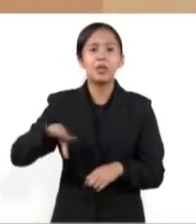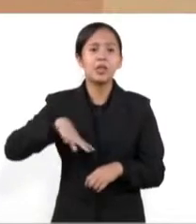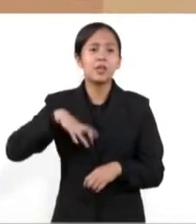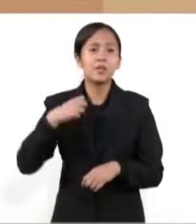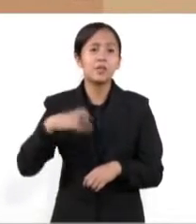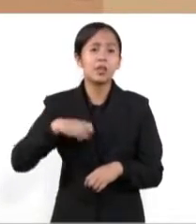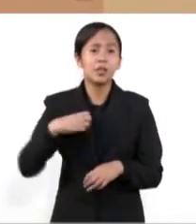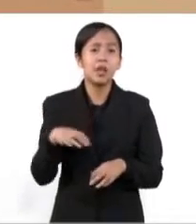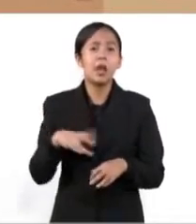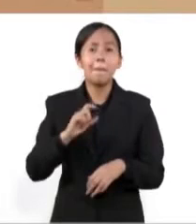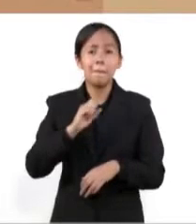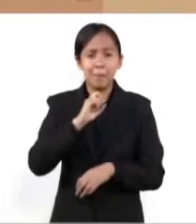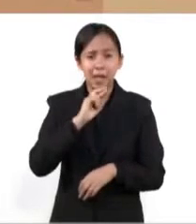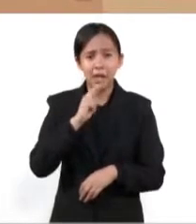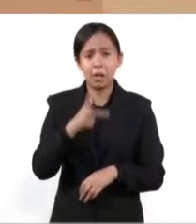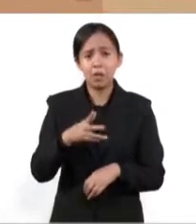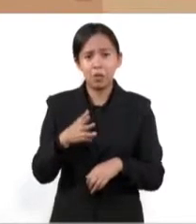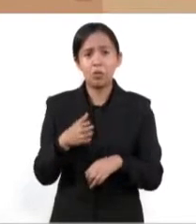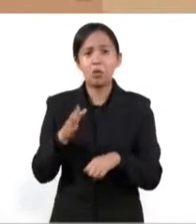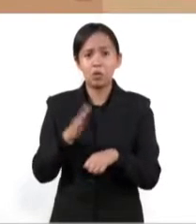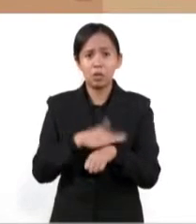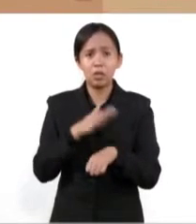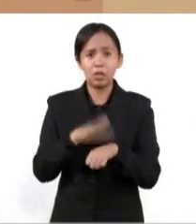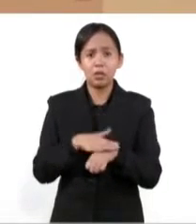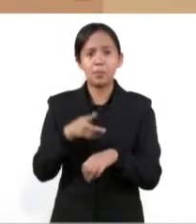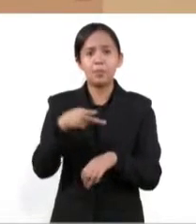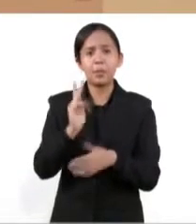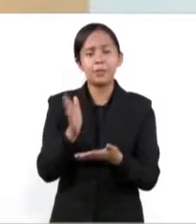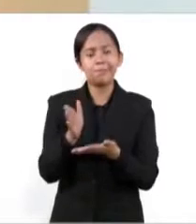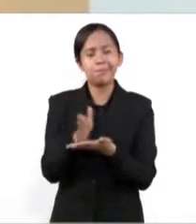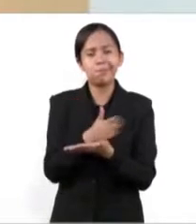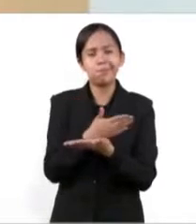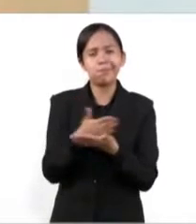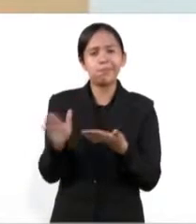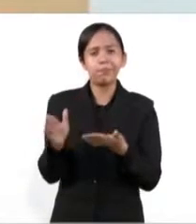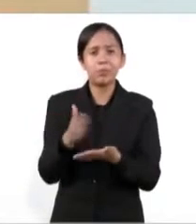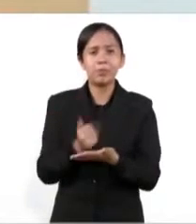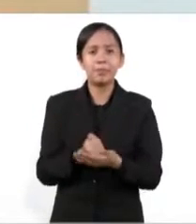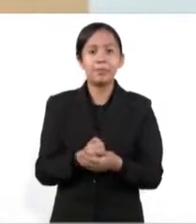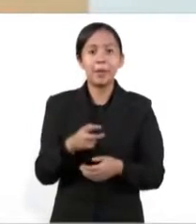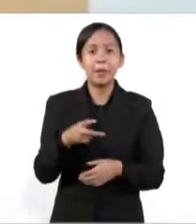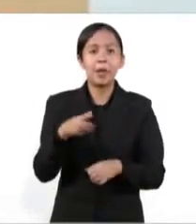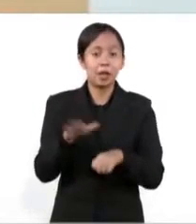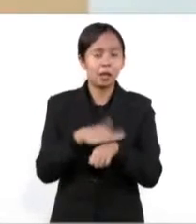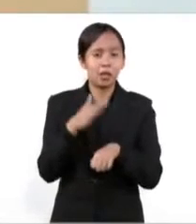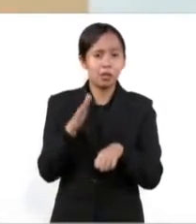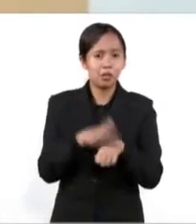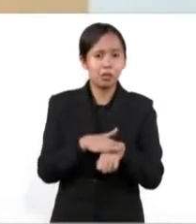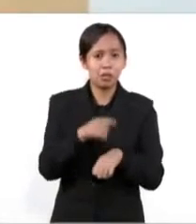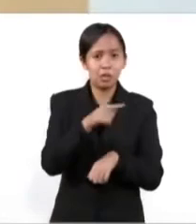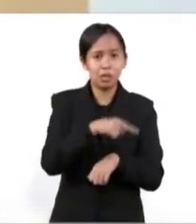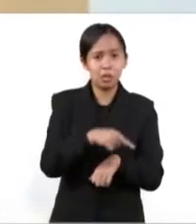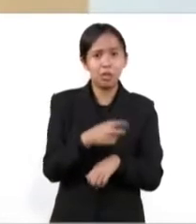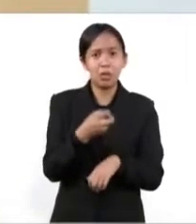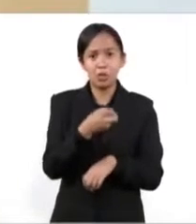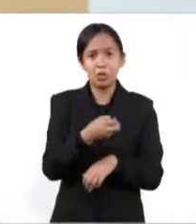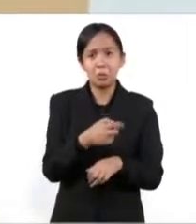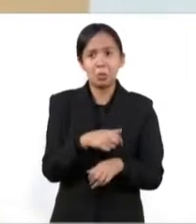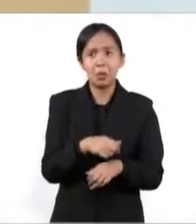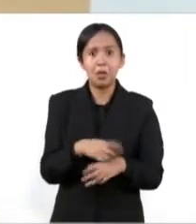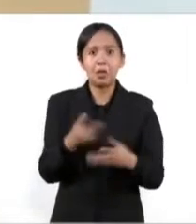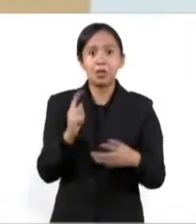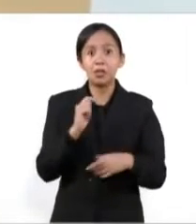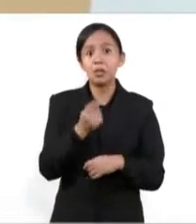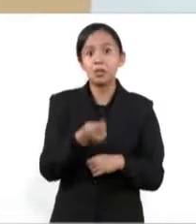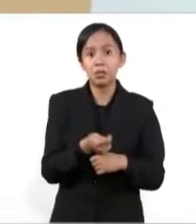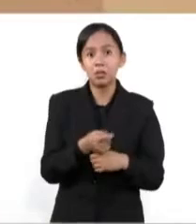en realidad lo que hizo fue dividir. Porque una calificación no define el talento de una niña o de un niño.